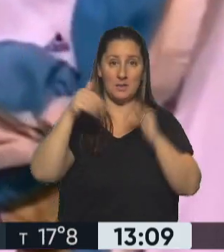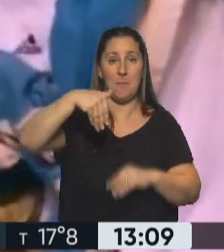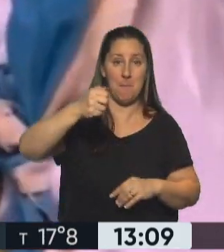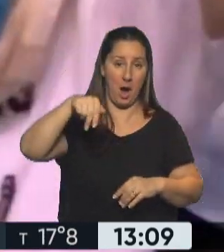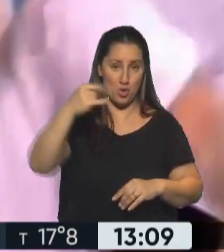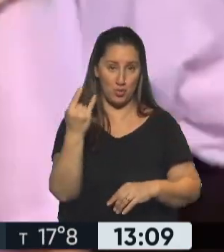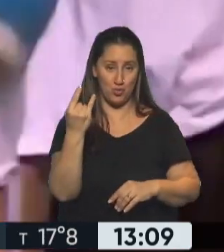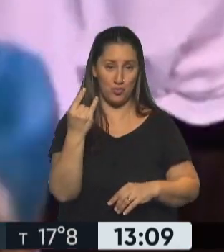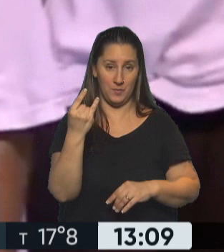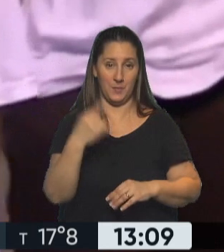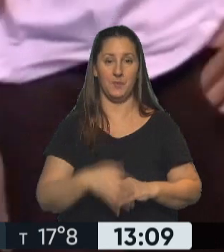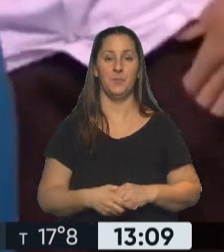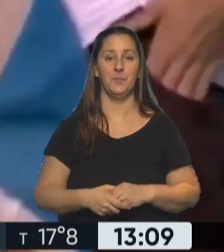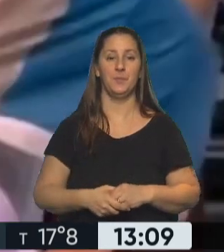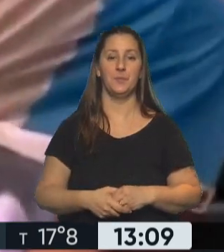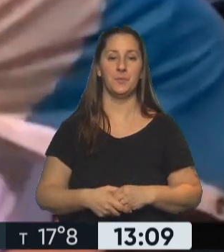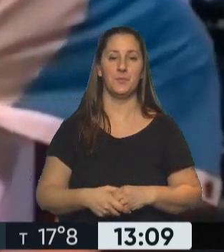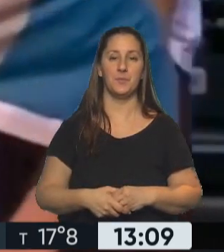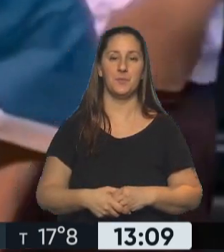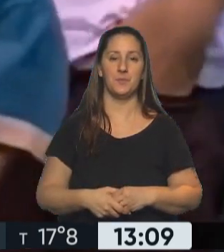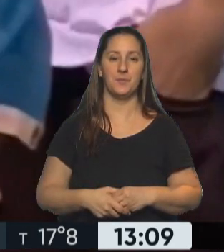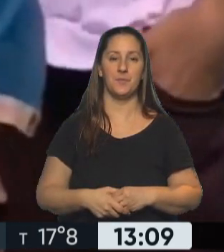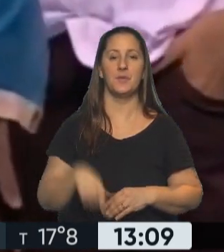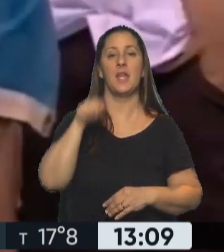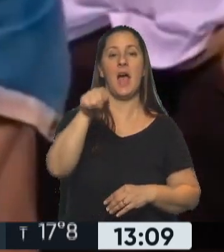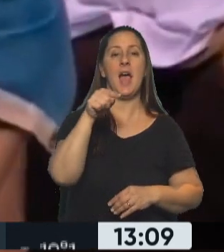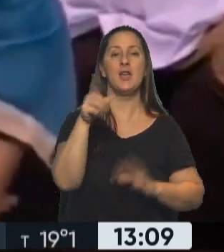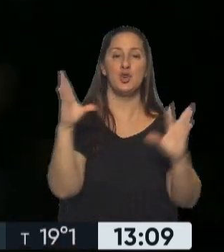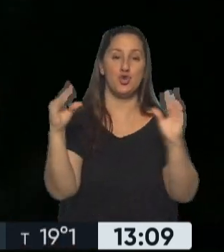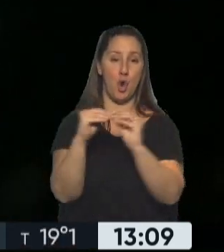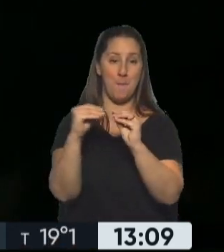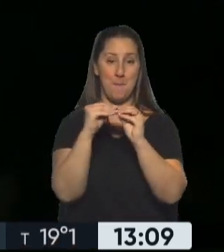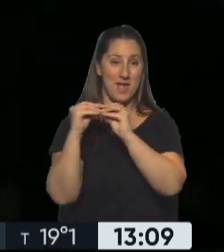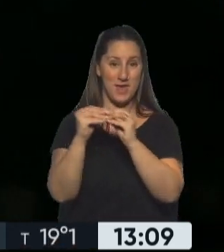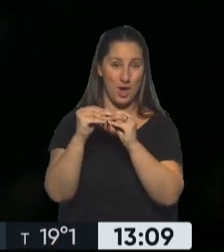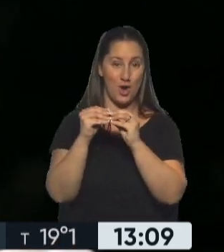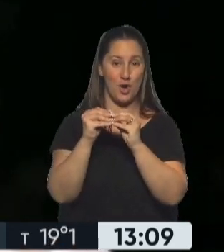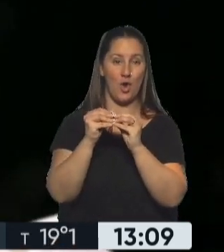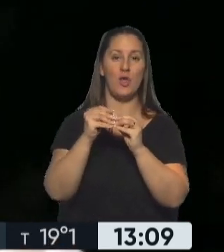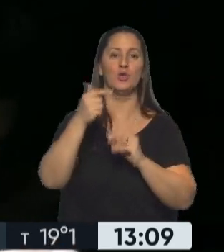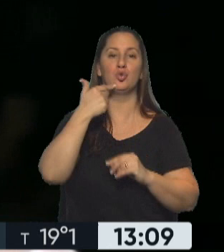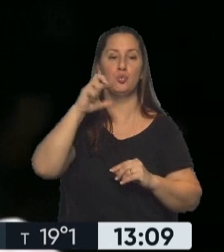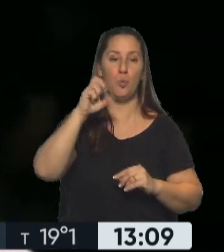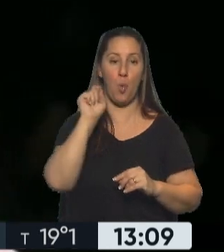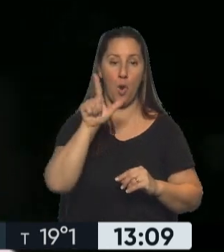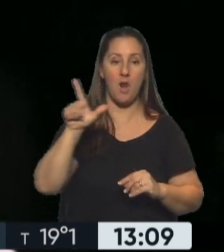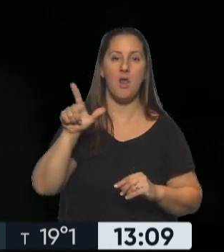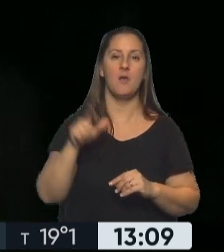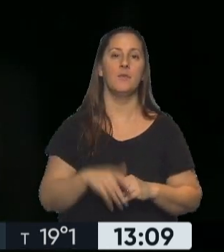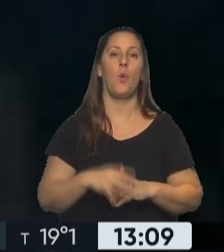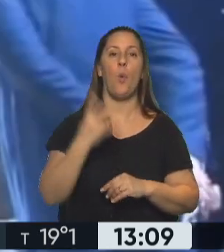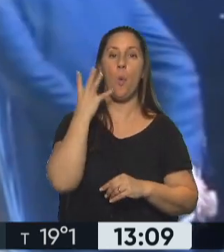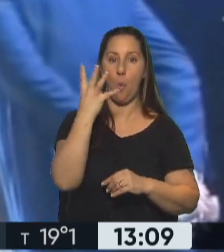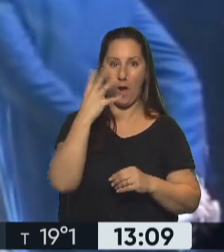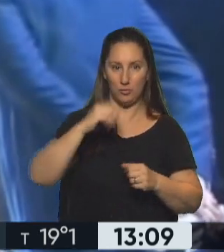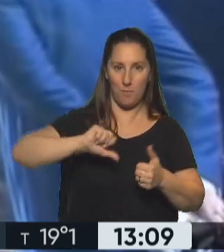Ginóbili. Segundo viene atrás Tim Duncan, ¿sí? Y vienen sus compañeros de lo que fueron los Spurs, claro. Ganaron 4 anillos.